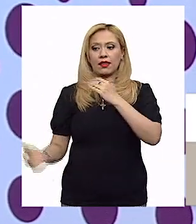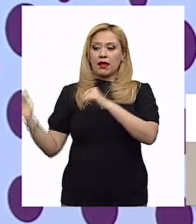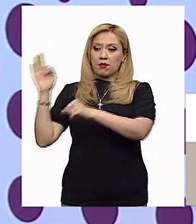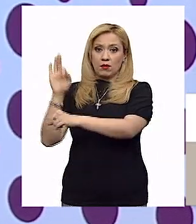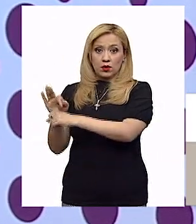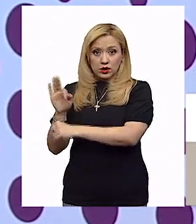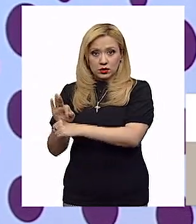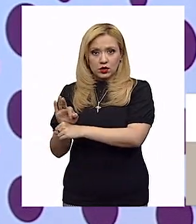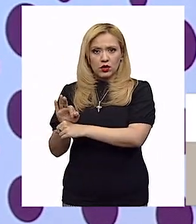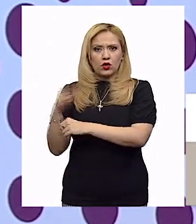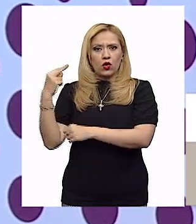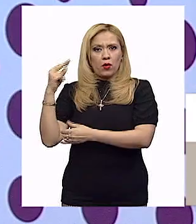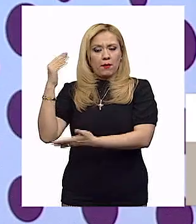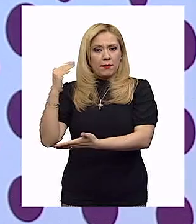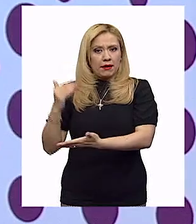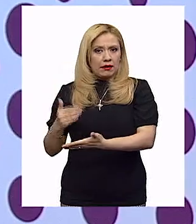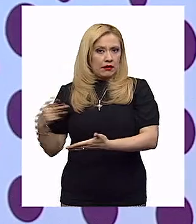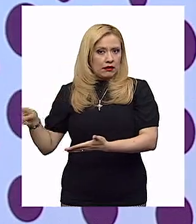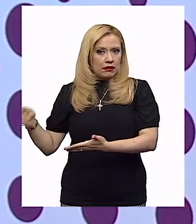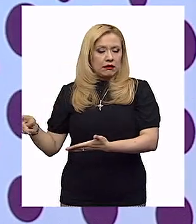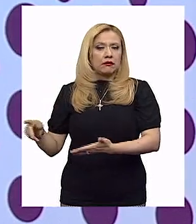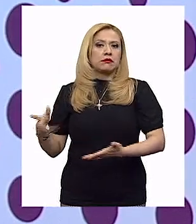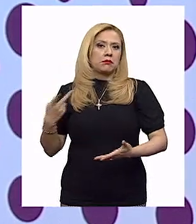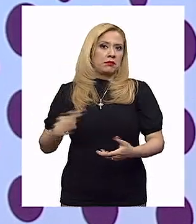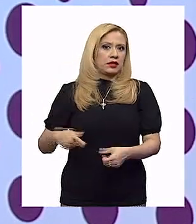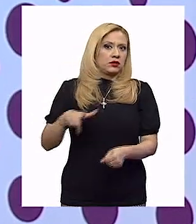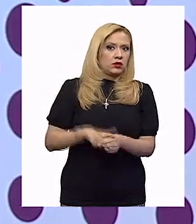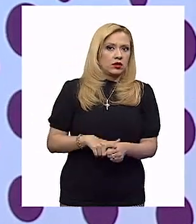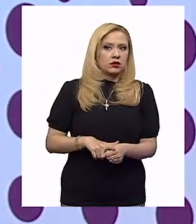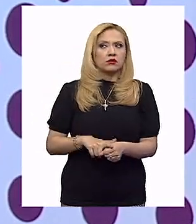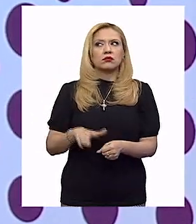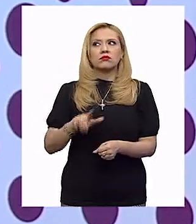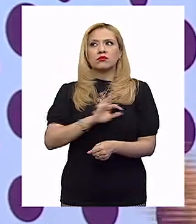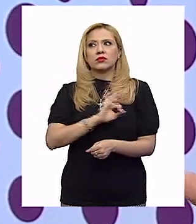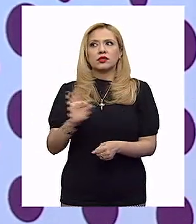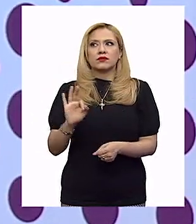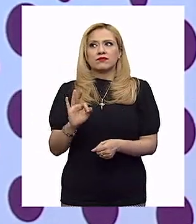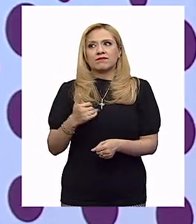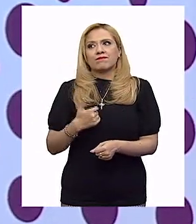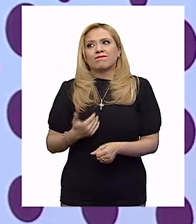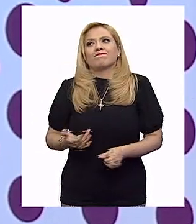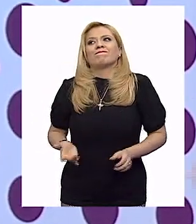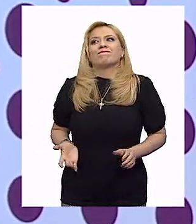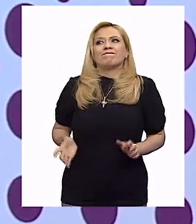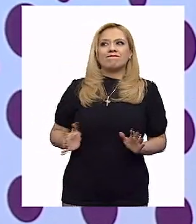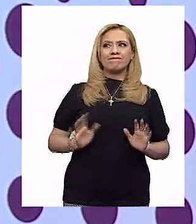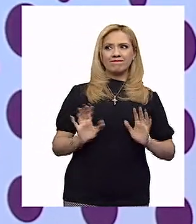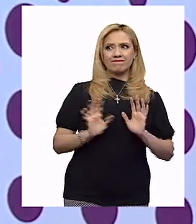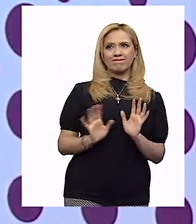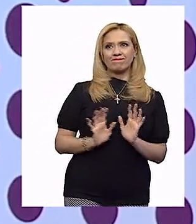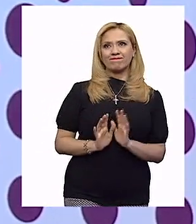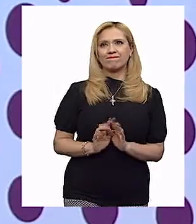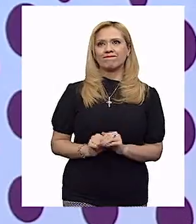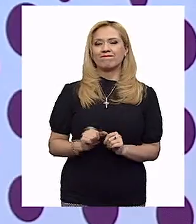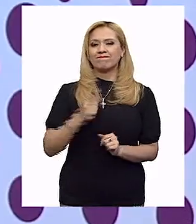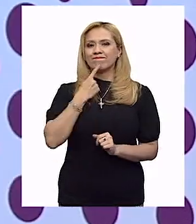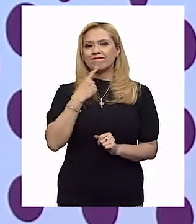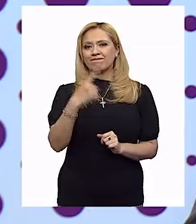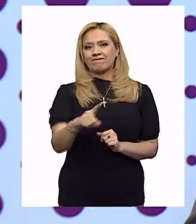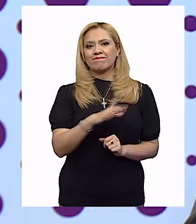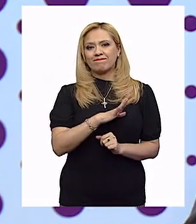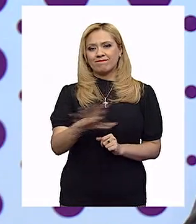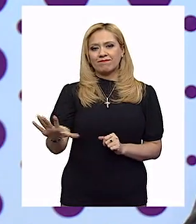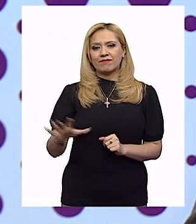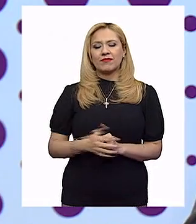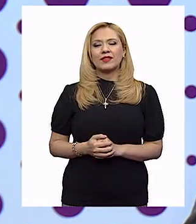personales también genera una inhibición para poder generar esta cultura de denuncia. Y mucho